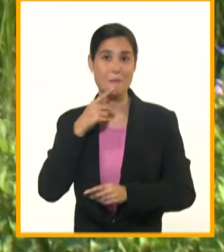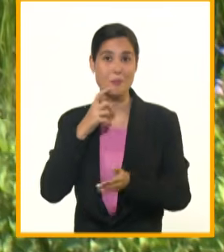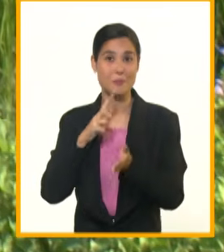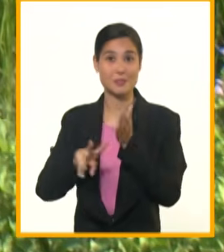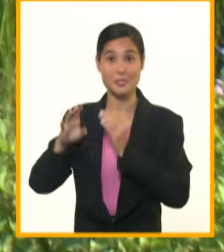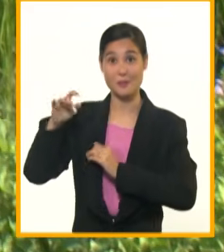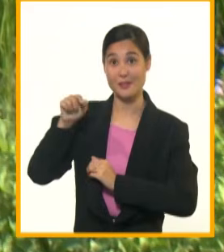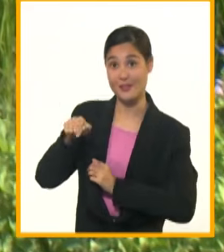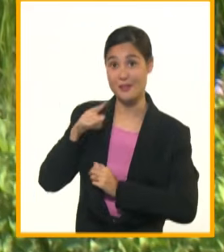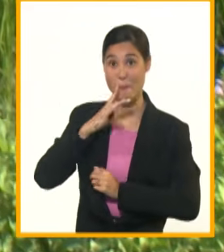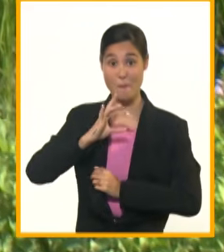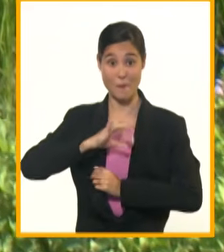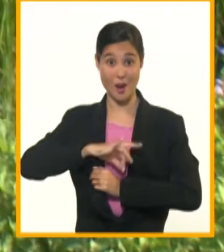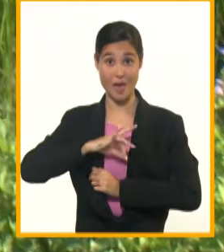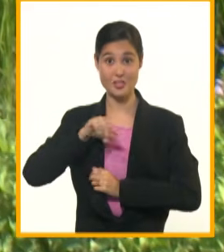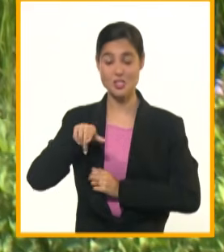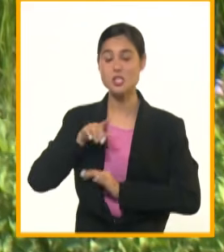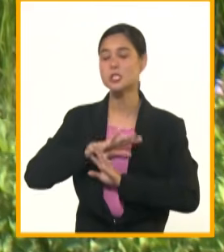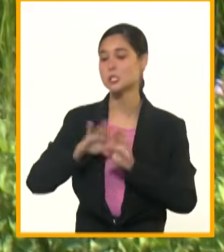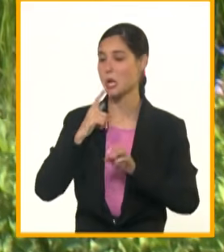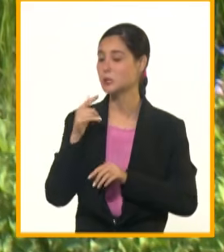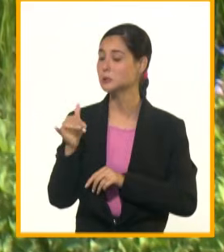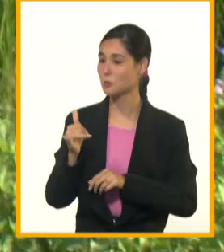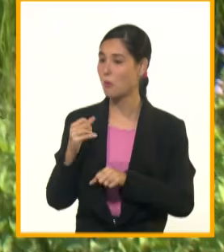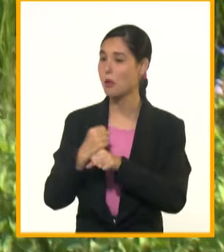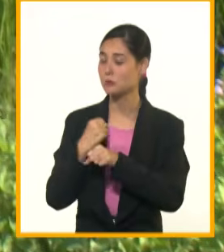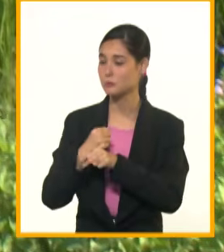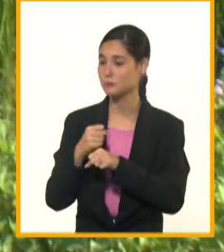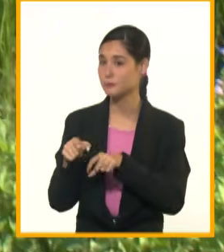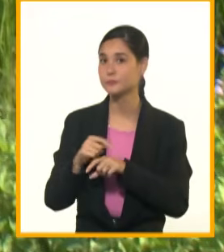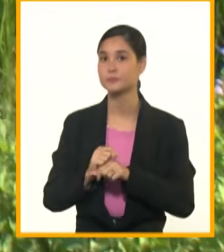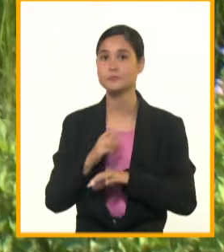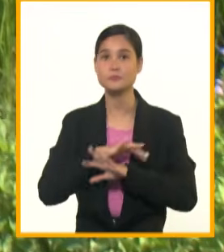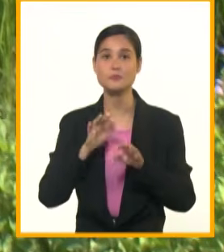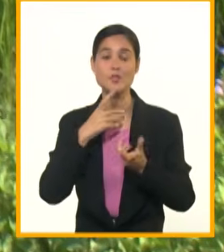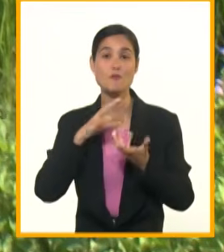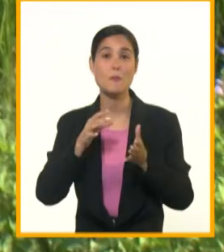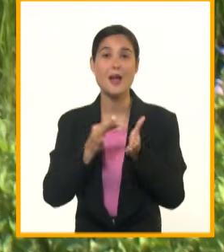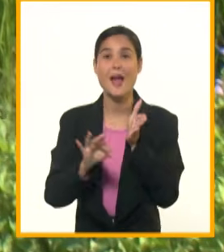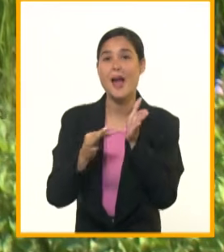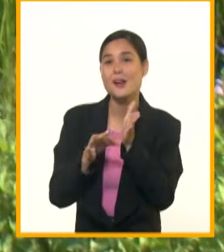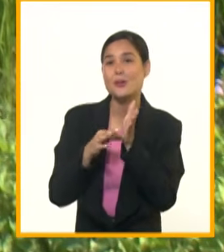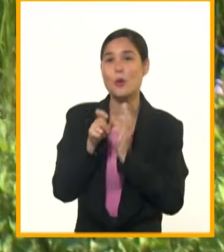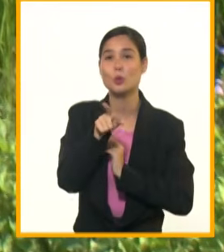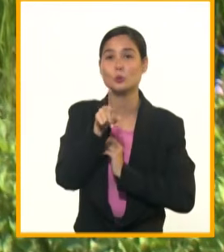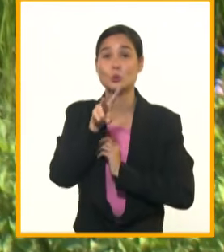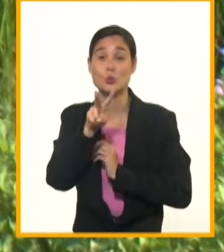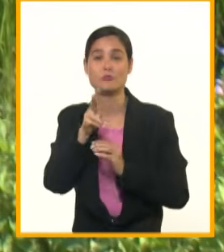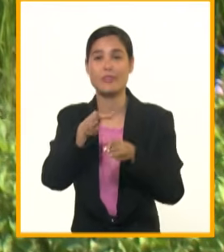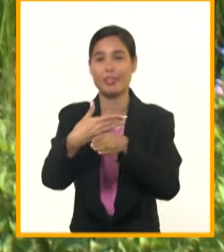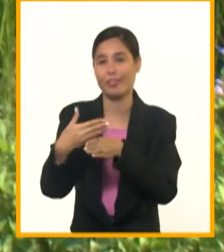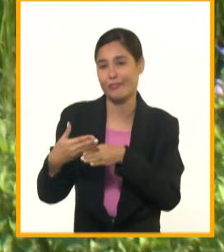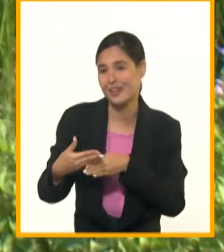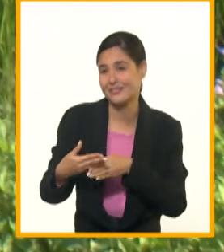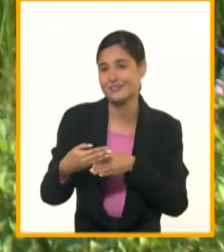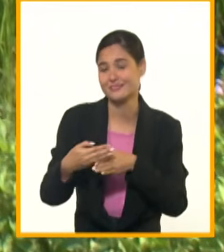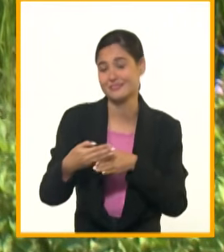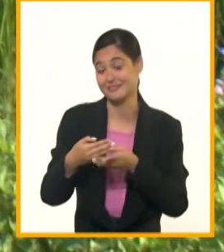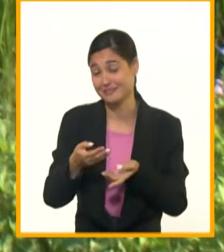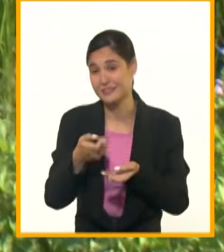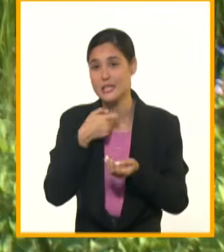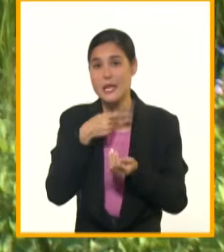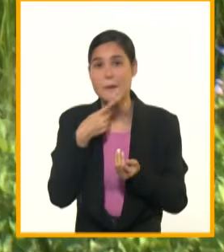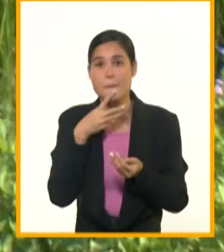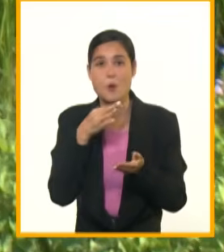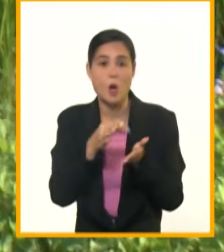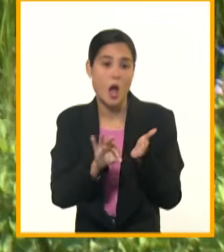teníamos una sola variedad de arroz en ese momento, en la actualidad contamos con 12 variedades de arroz que estamos evaluando un grupo de ellas, cómo